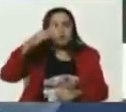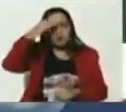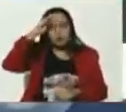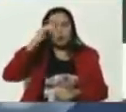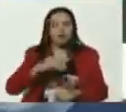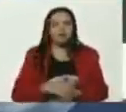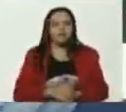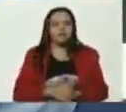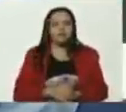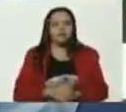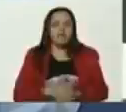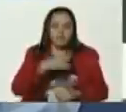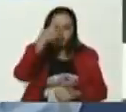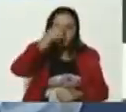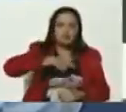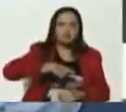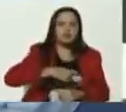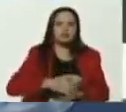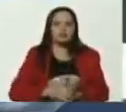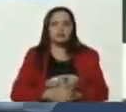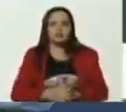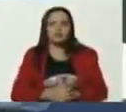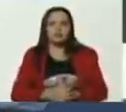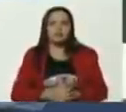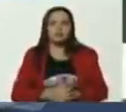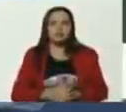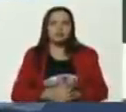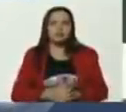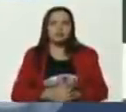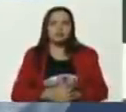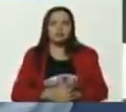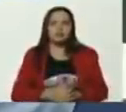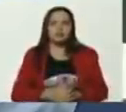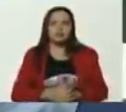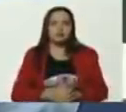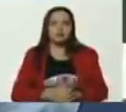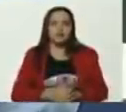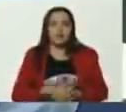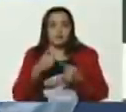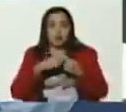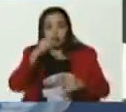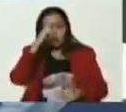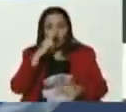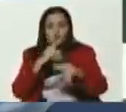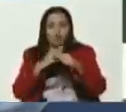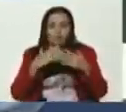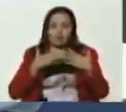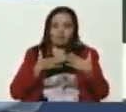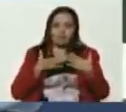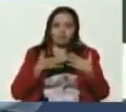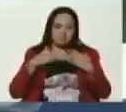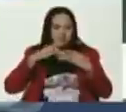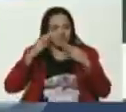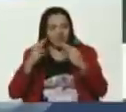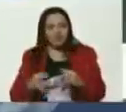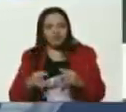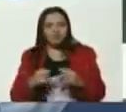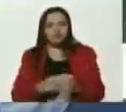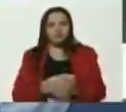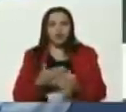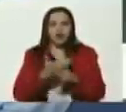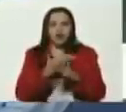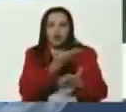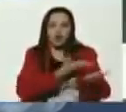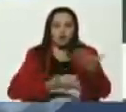Una deuda moral en lo personal, pero es un honor para mí, en verdad, poder compartir